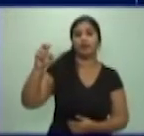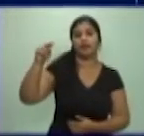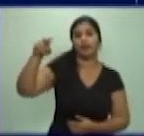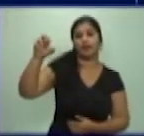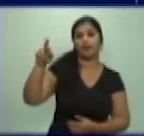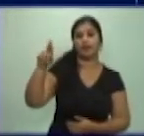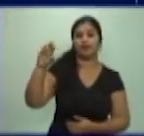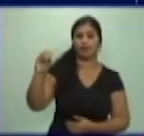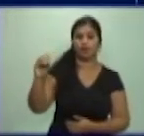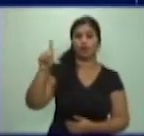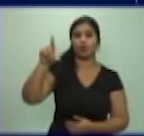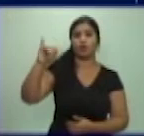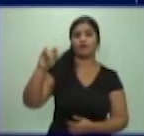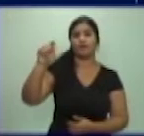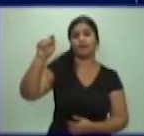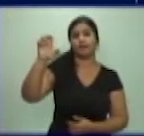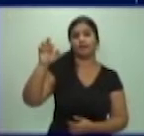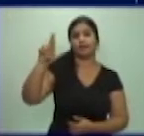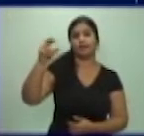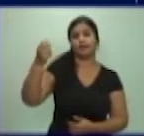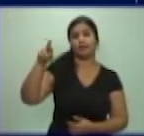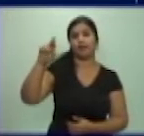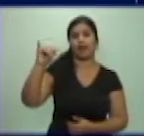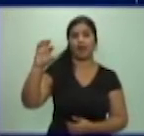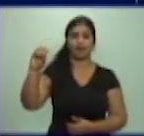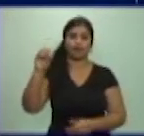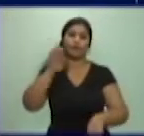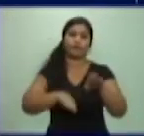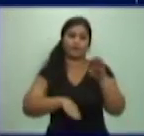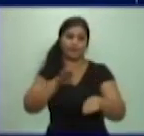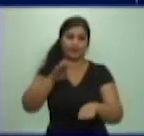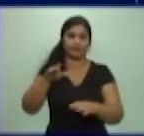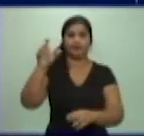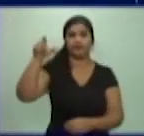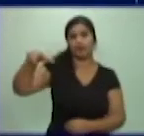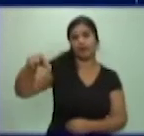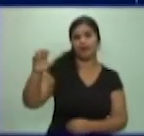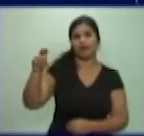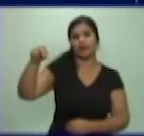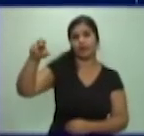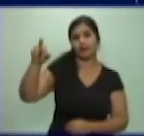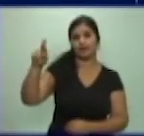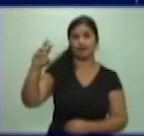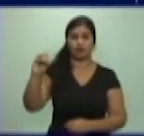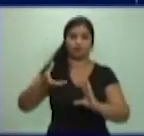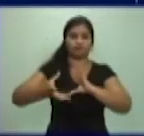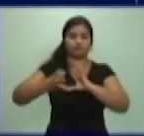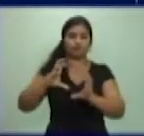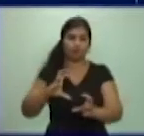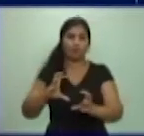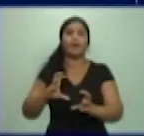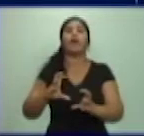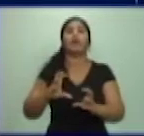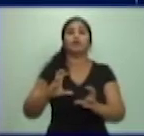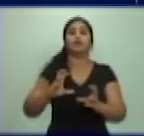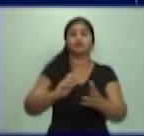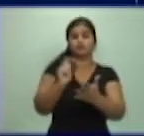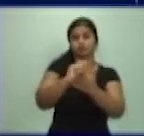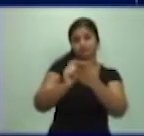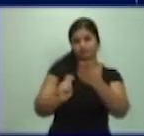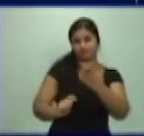supuesto, el modo de análisis varía según el género. La tipología de las obras literarias, que es tan importante para